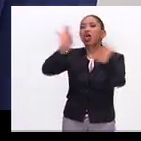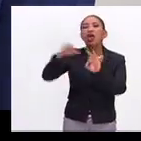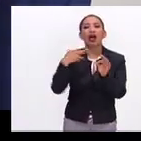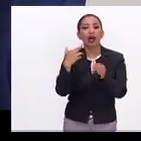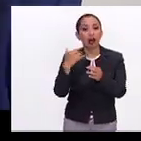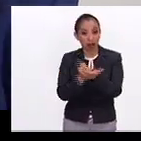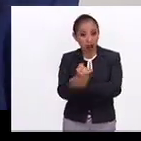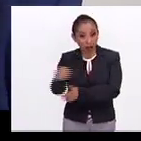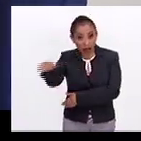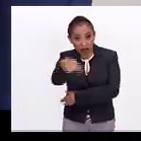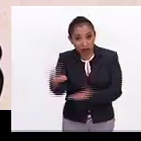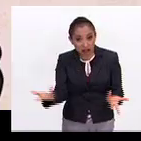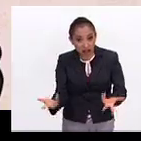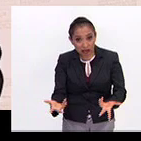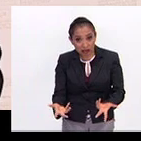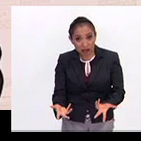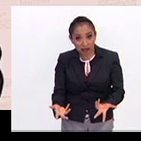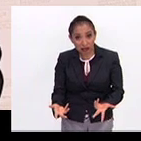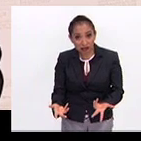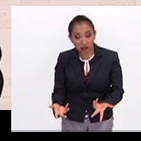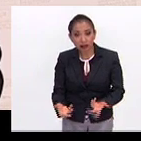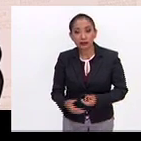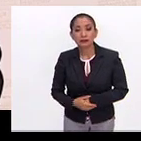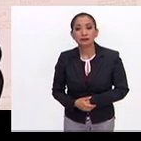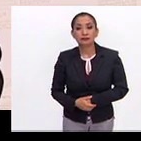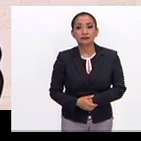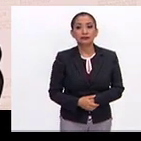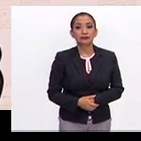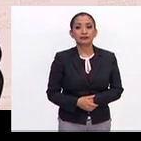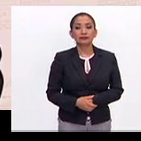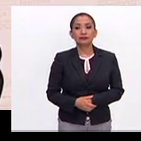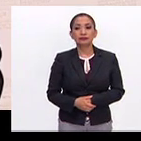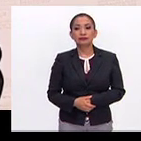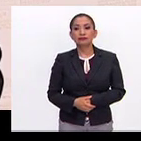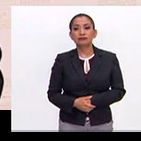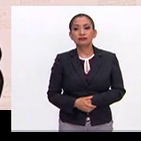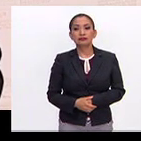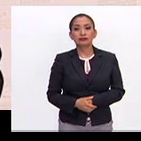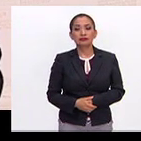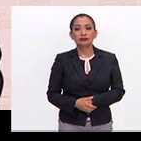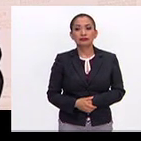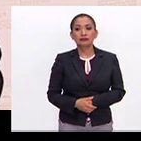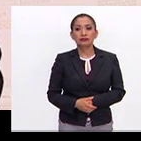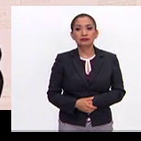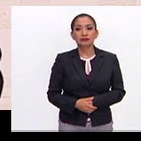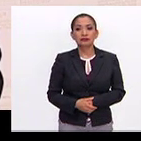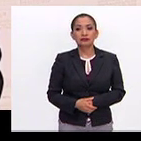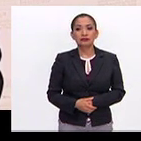¿Ellos lo deciden?